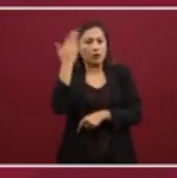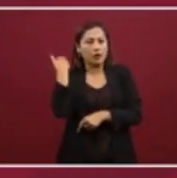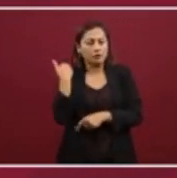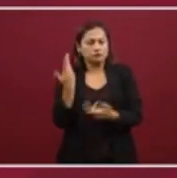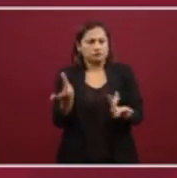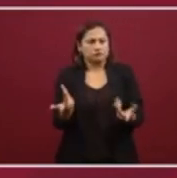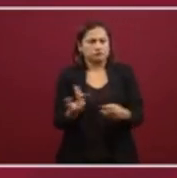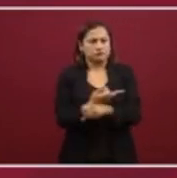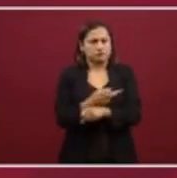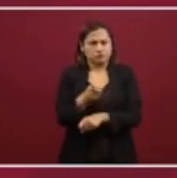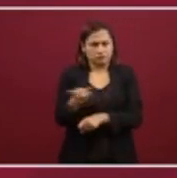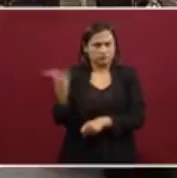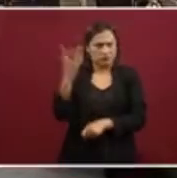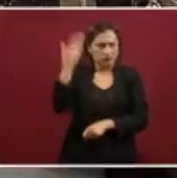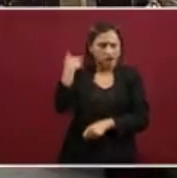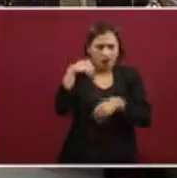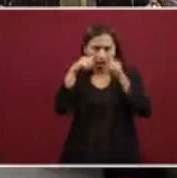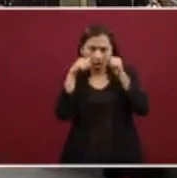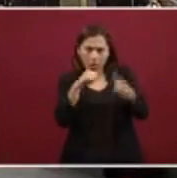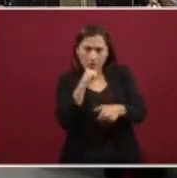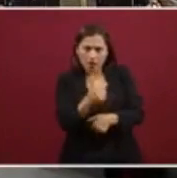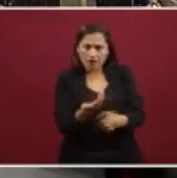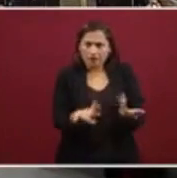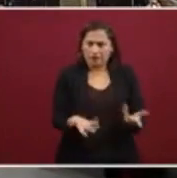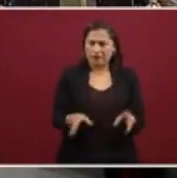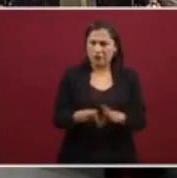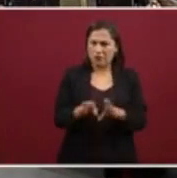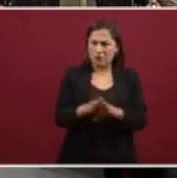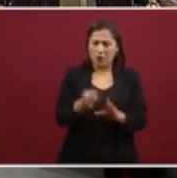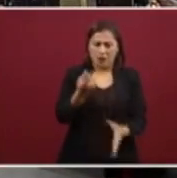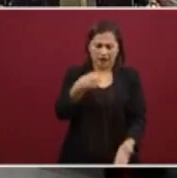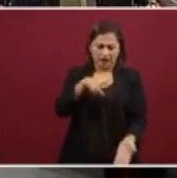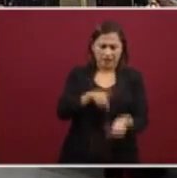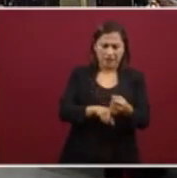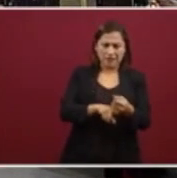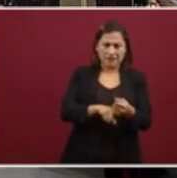¿No vieron nada de eso? La gran corrupción en Pemex.